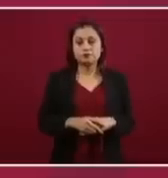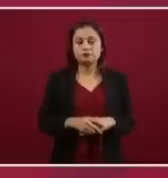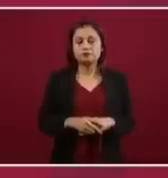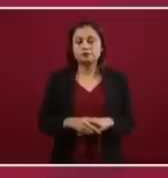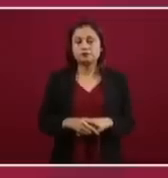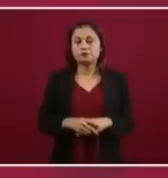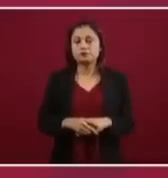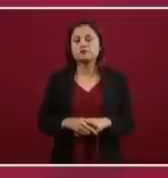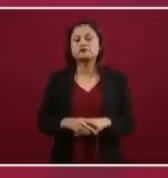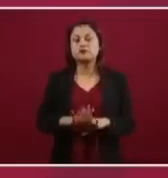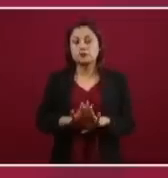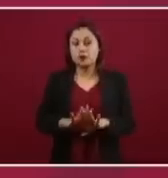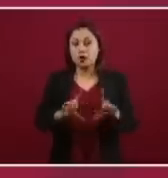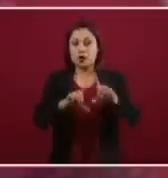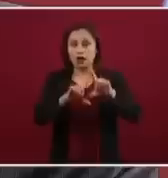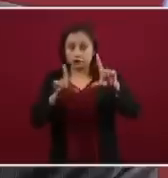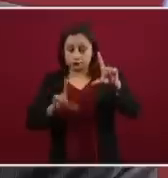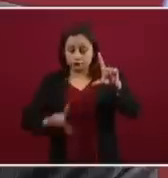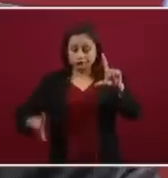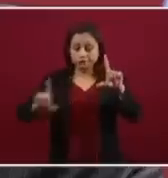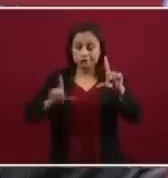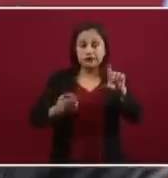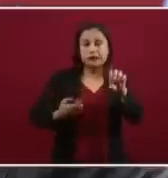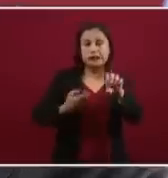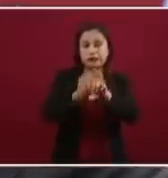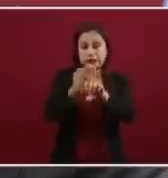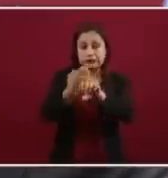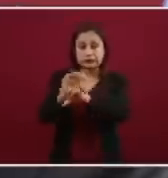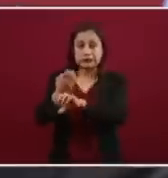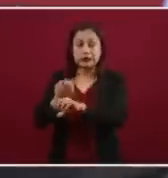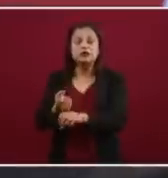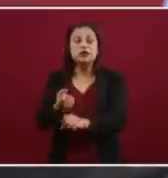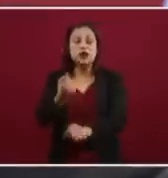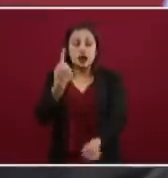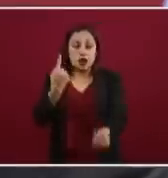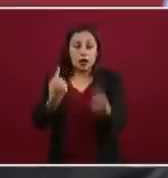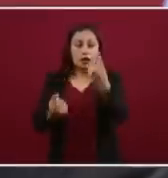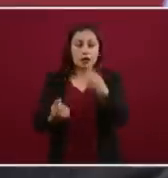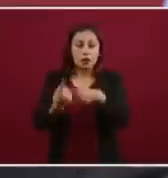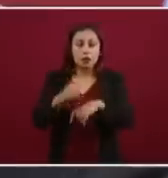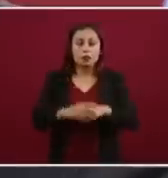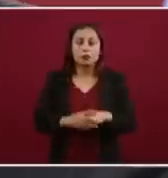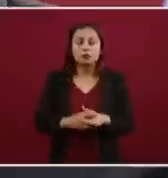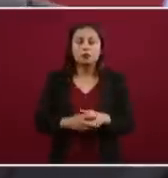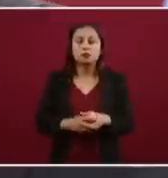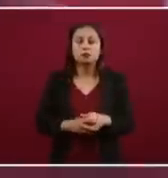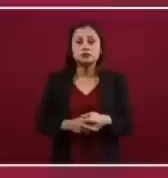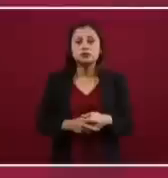Hay estados en donde hay